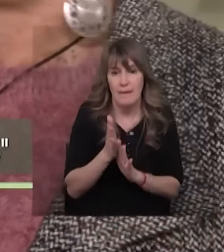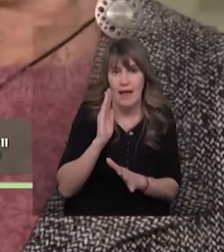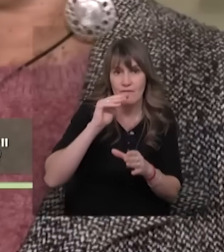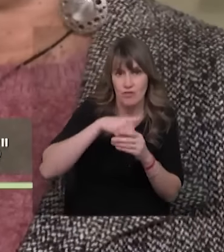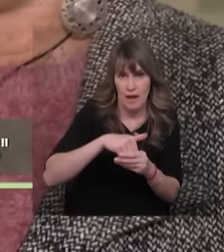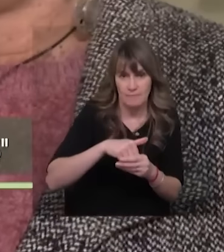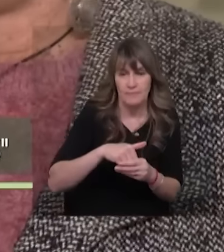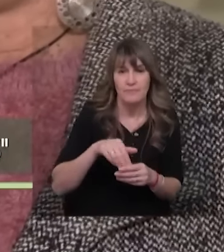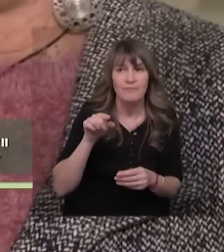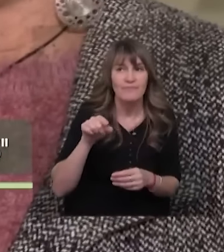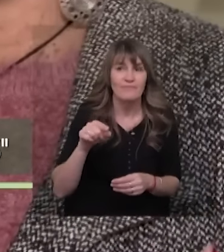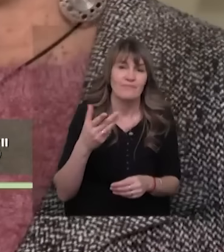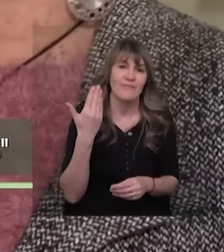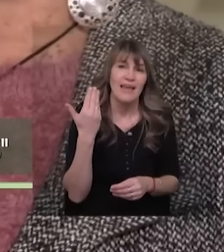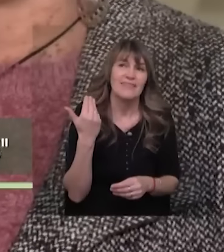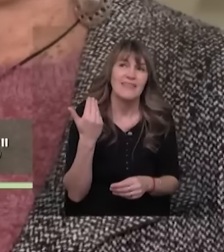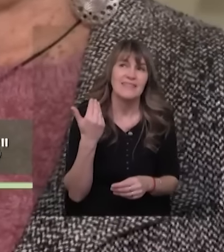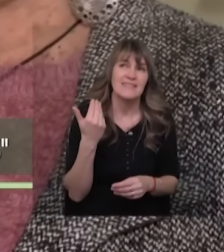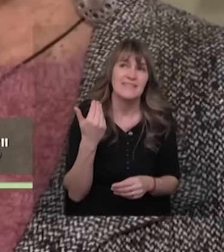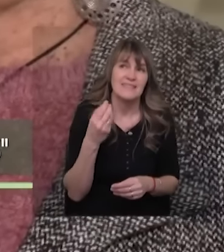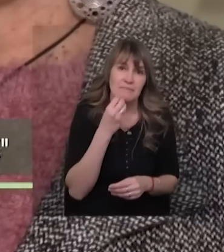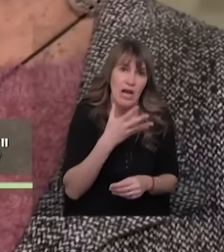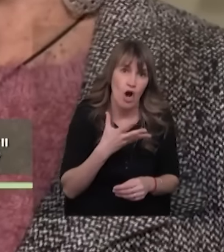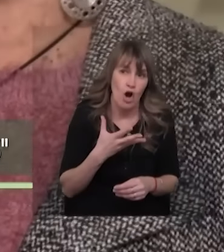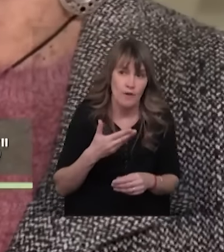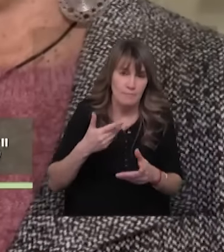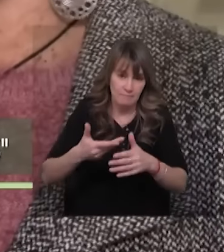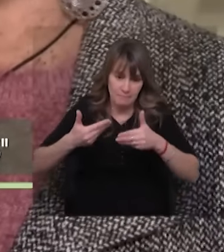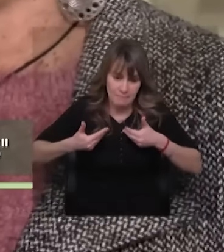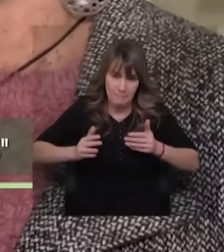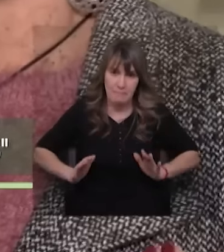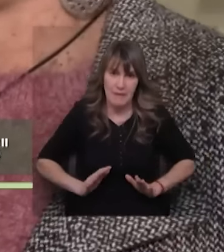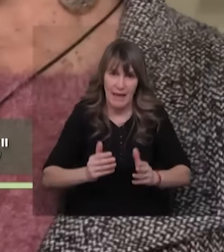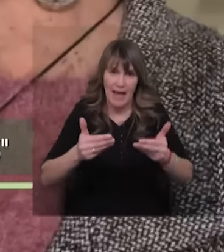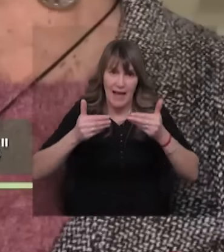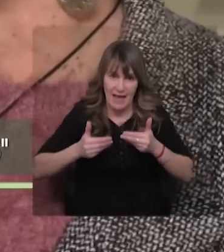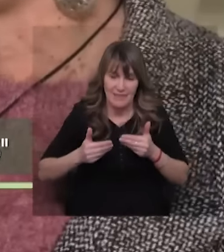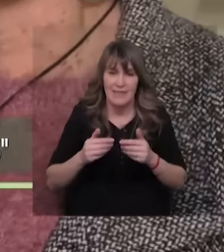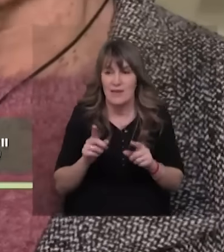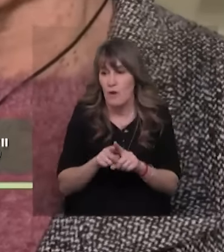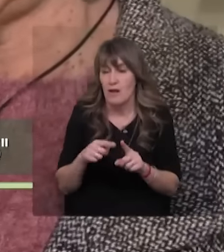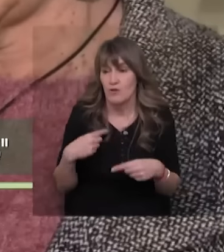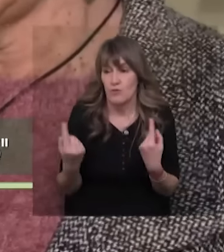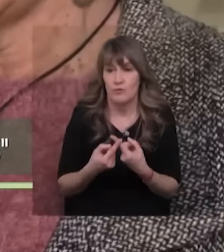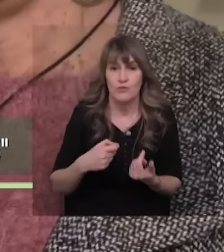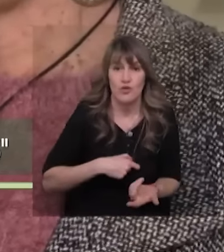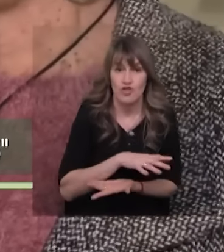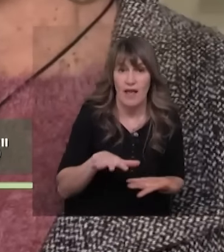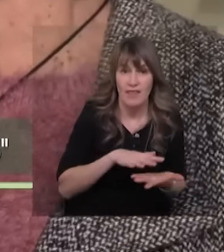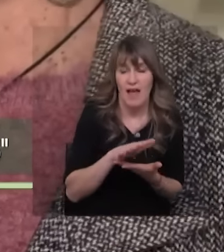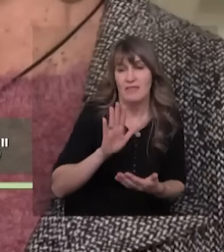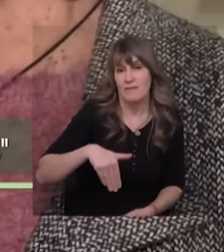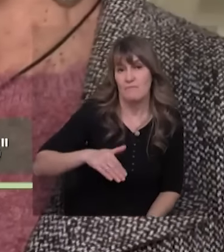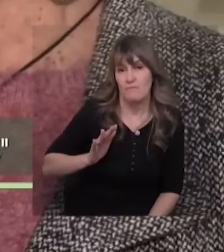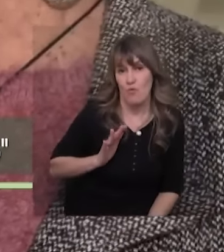con anticipación nos da la posibilidad de salir a oponernos como sociedad como mujeres como sociedad este